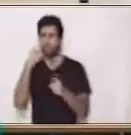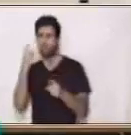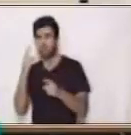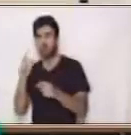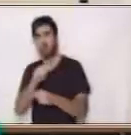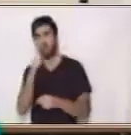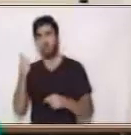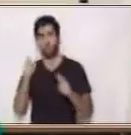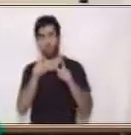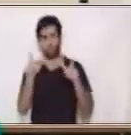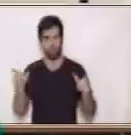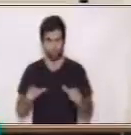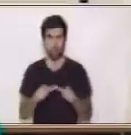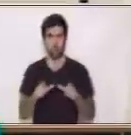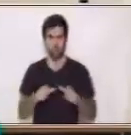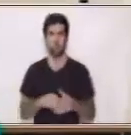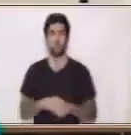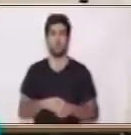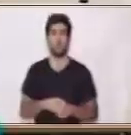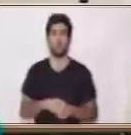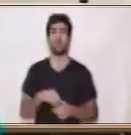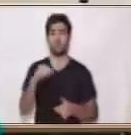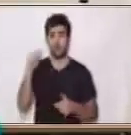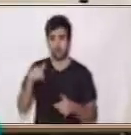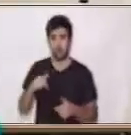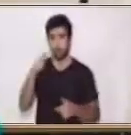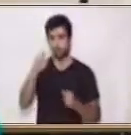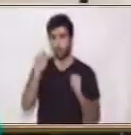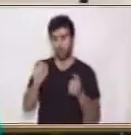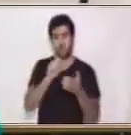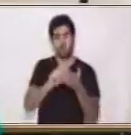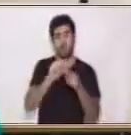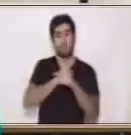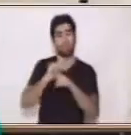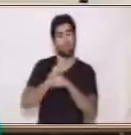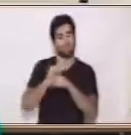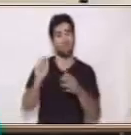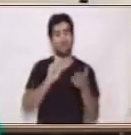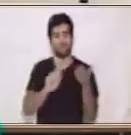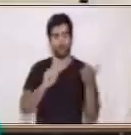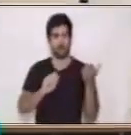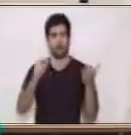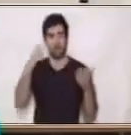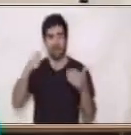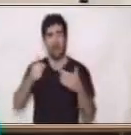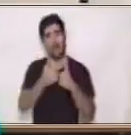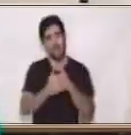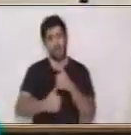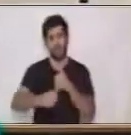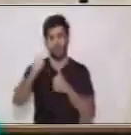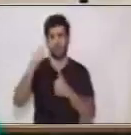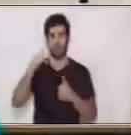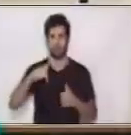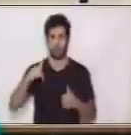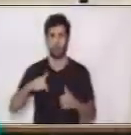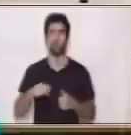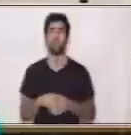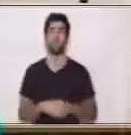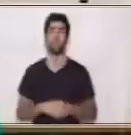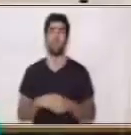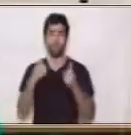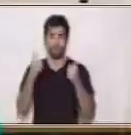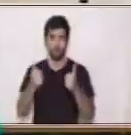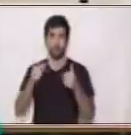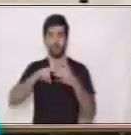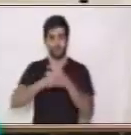encontrarás ejercicios para poder seguir practicando lo que estás aprendiendo aquí en el programa. Entonces, iniciamos